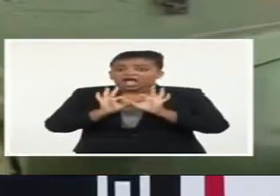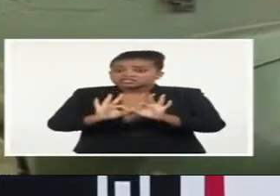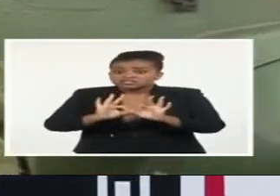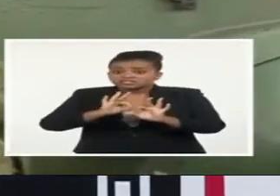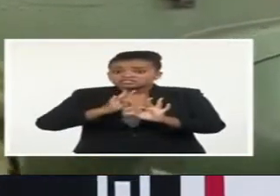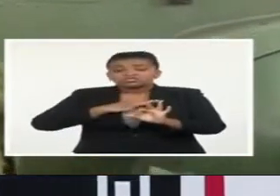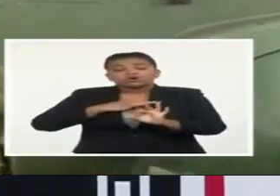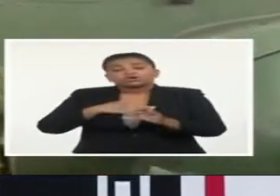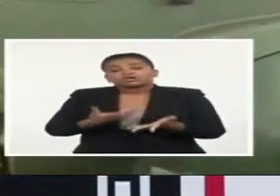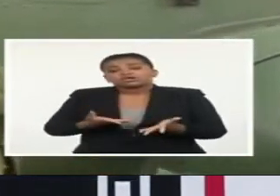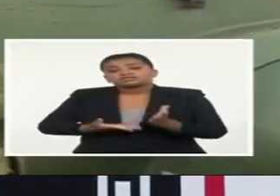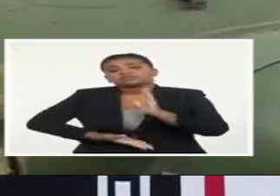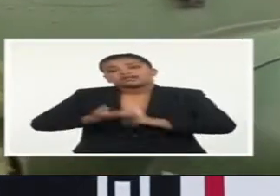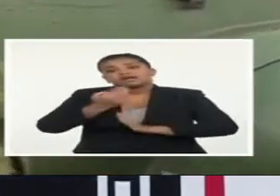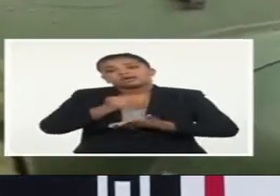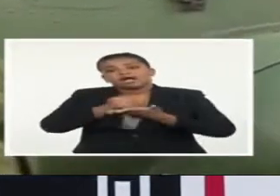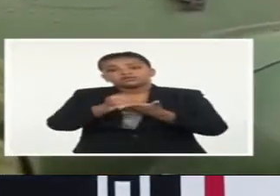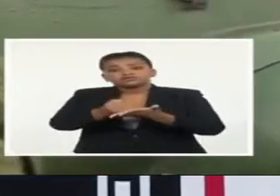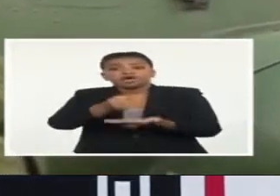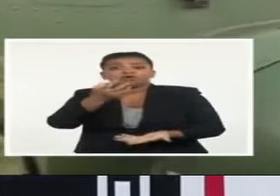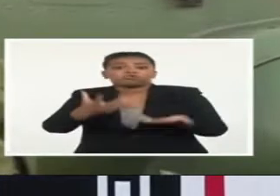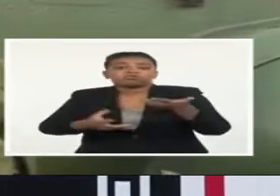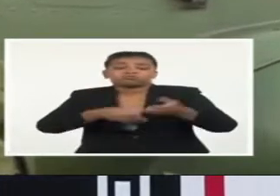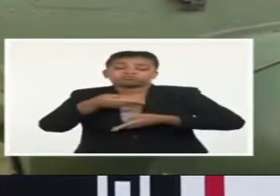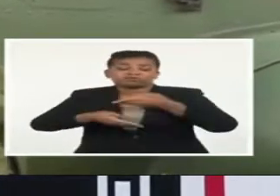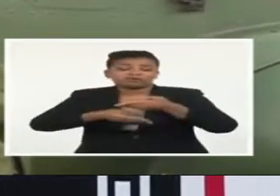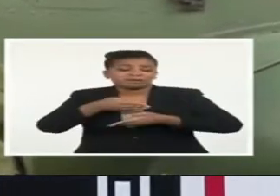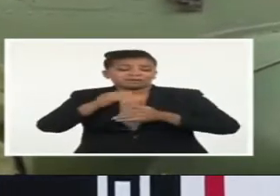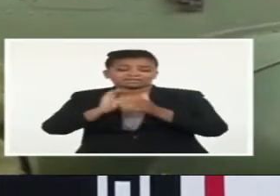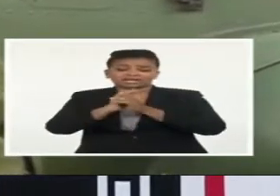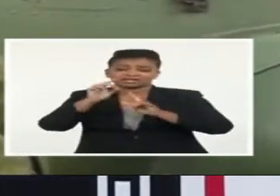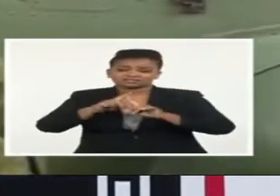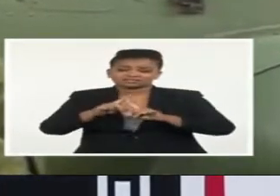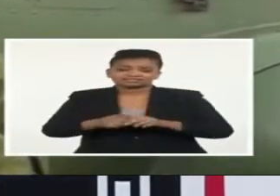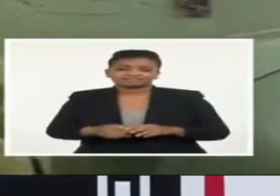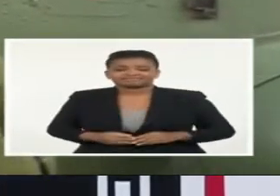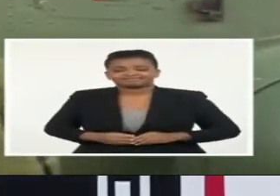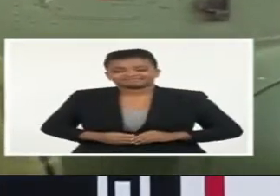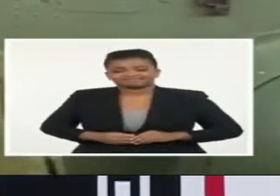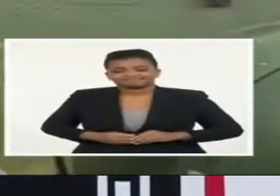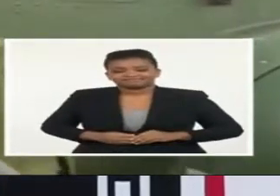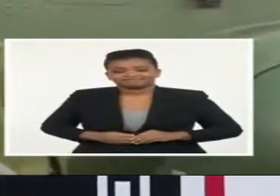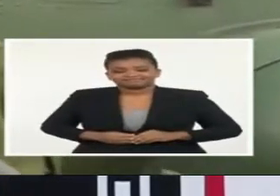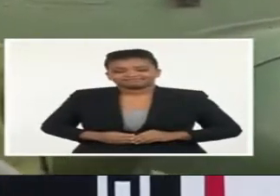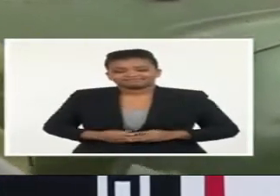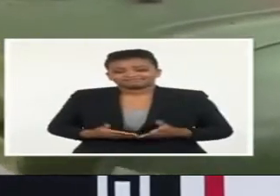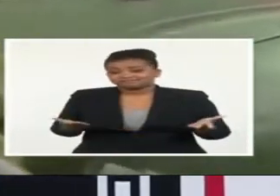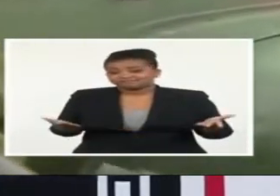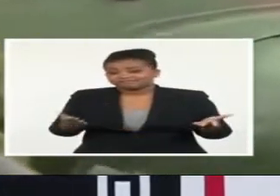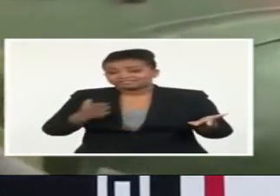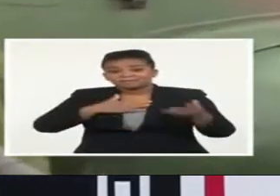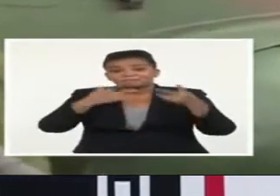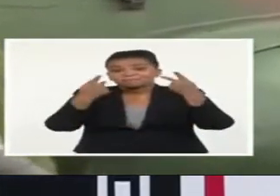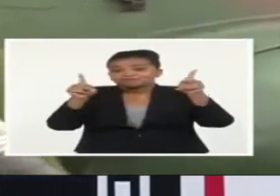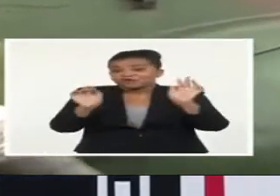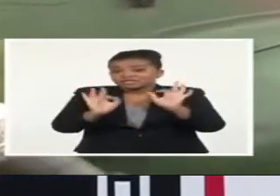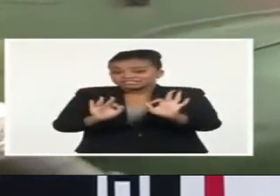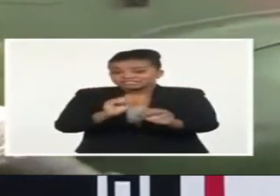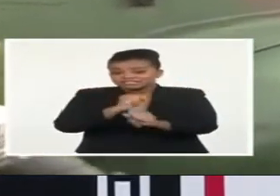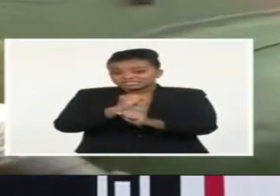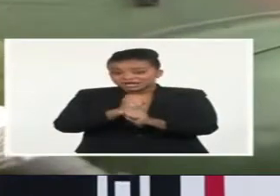las primeras fases que han investigado, ya nosotros estamos diciendo exactamente lo que